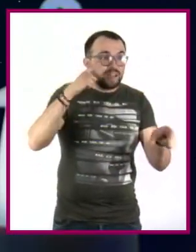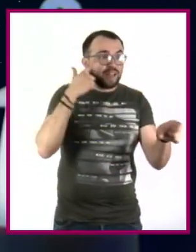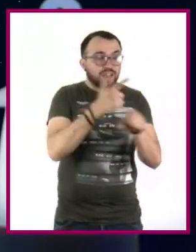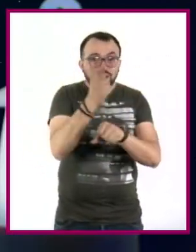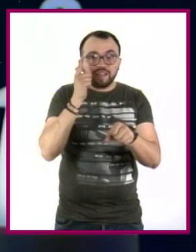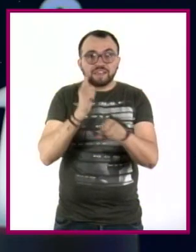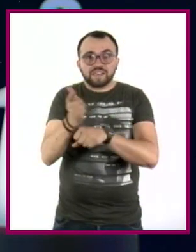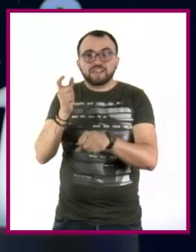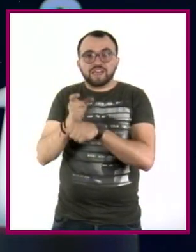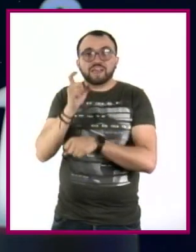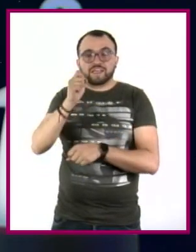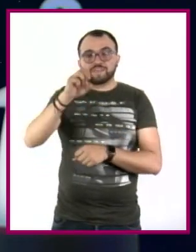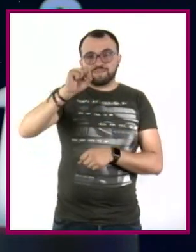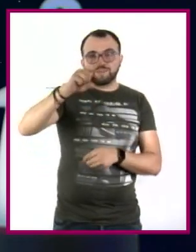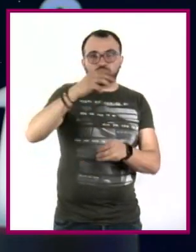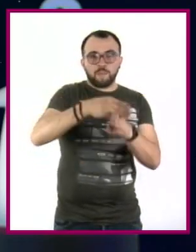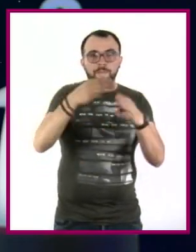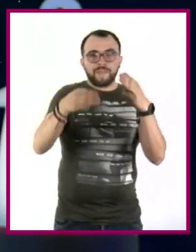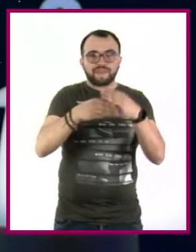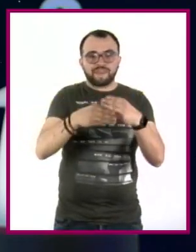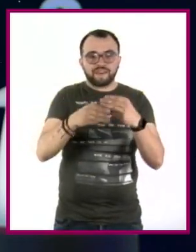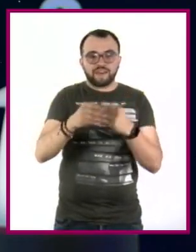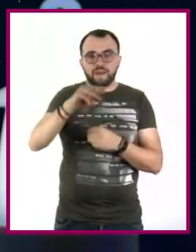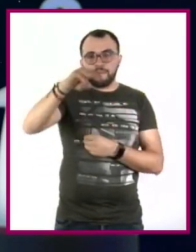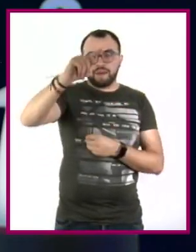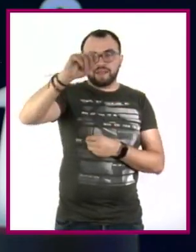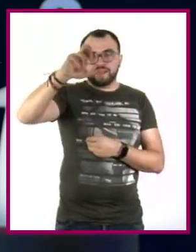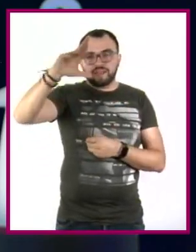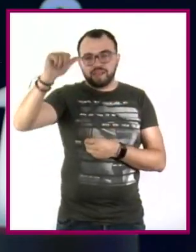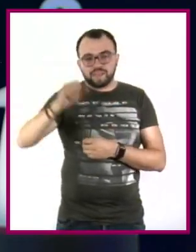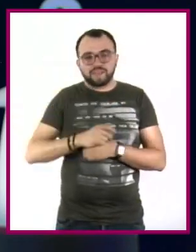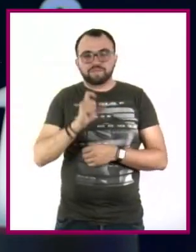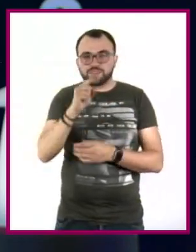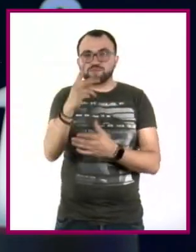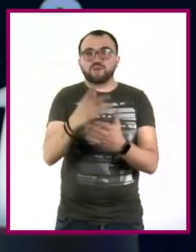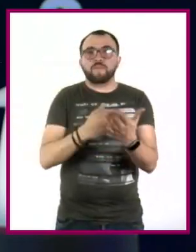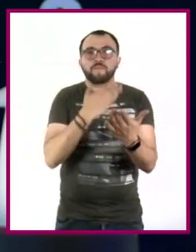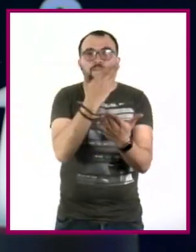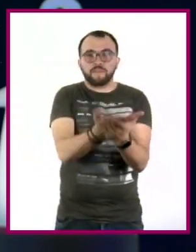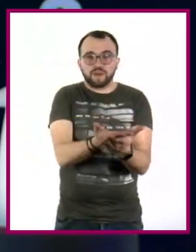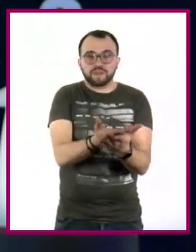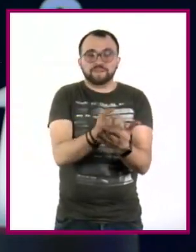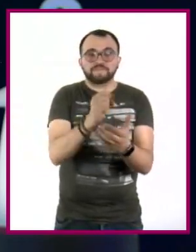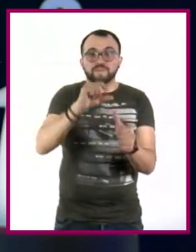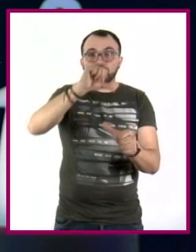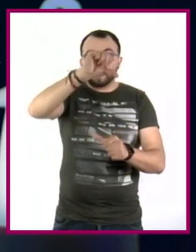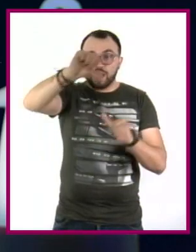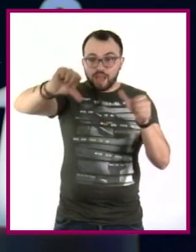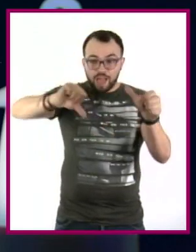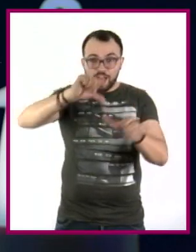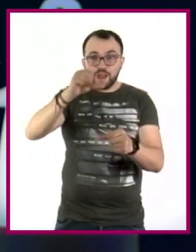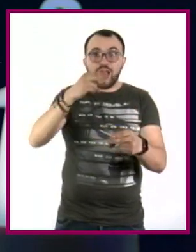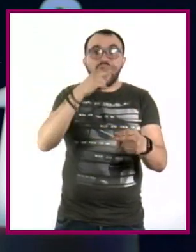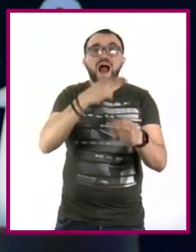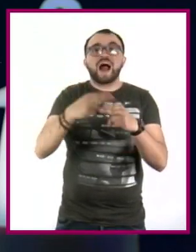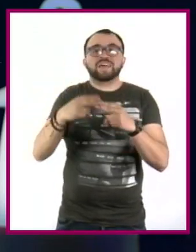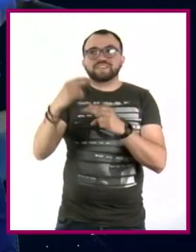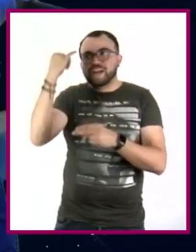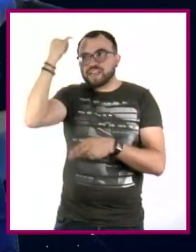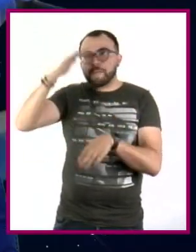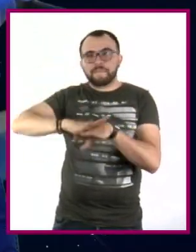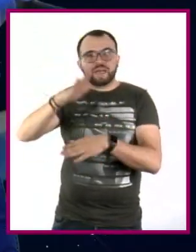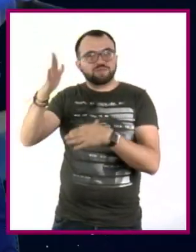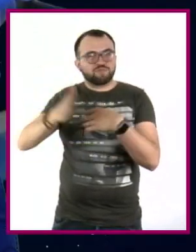componentes básicos de la materia, es decir, desde que se propuso el átomo hasta las ideas más modernas sobre sus